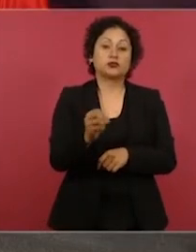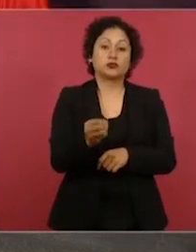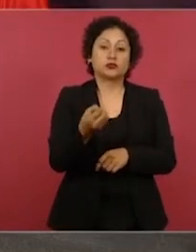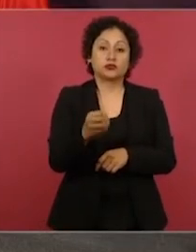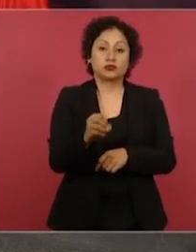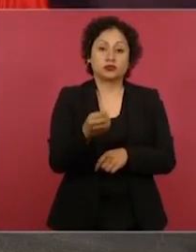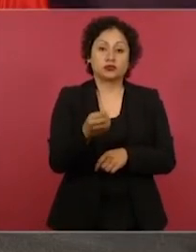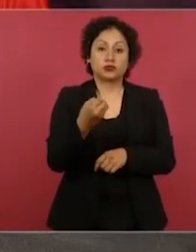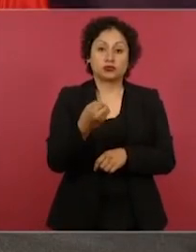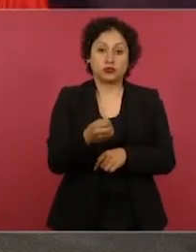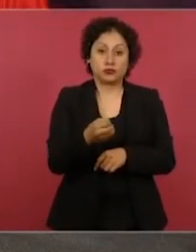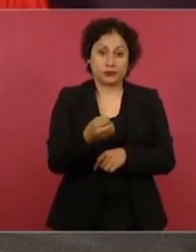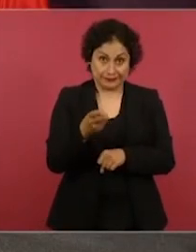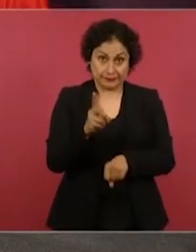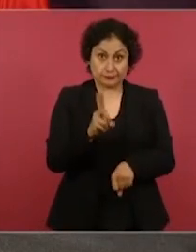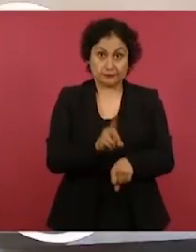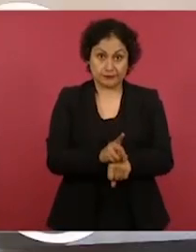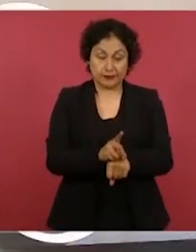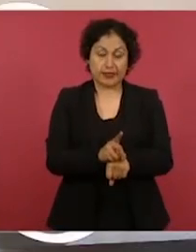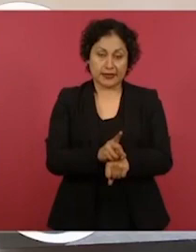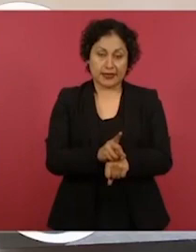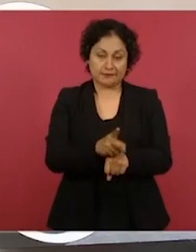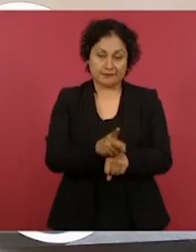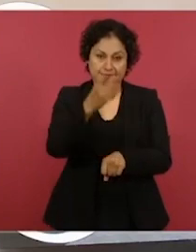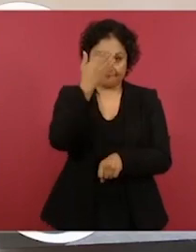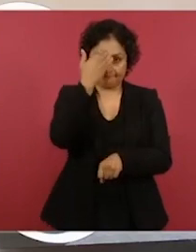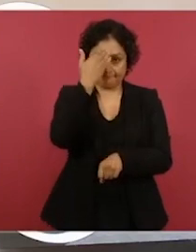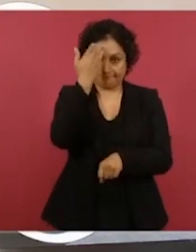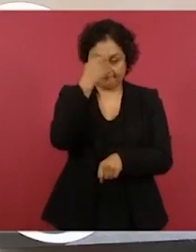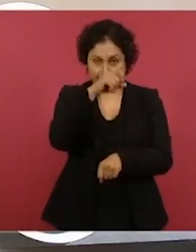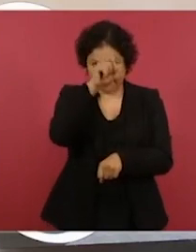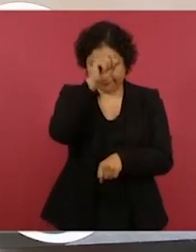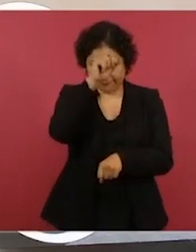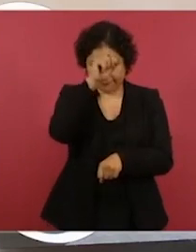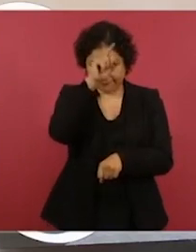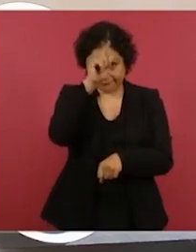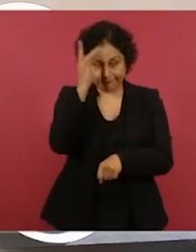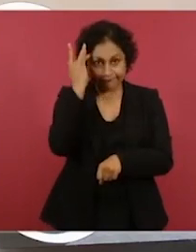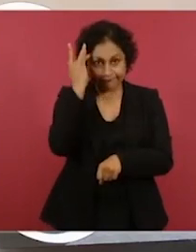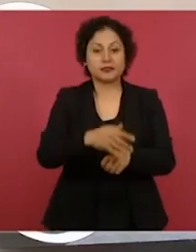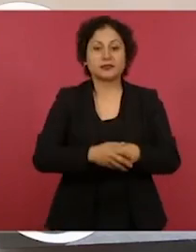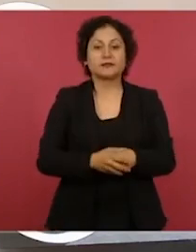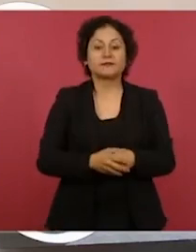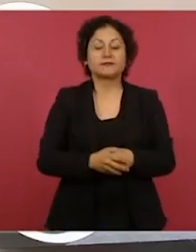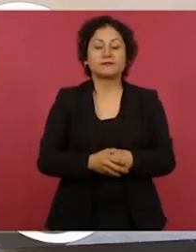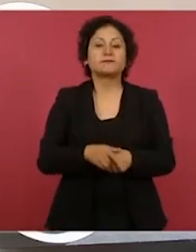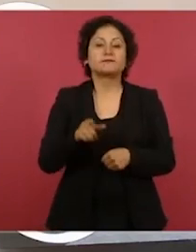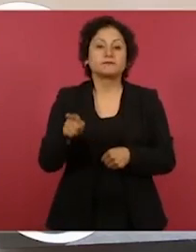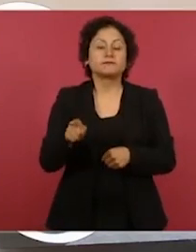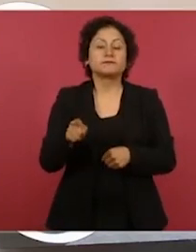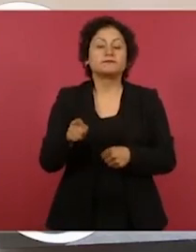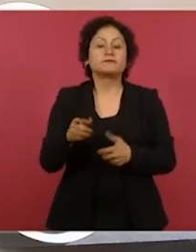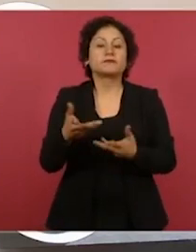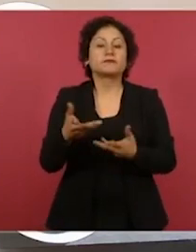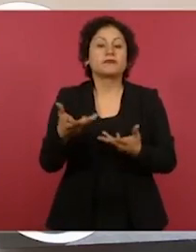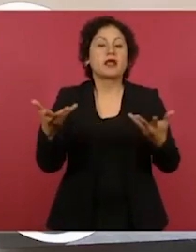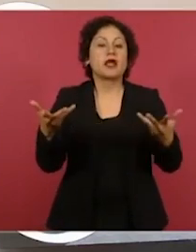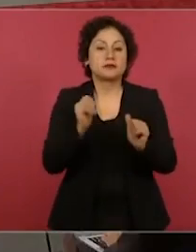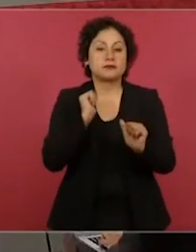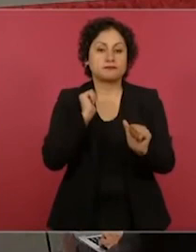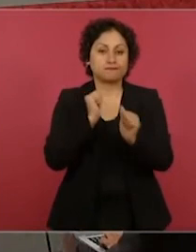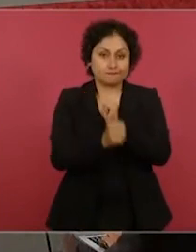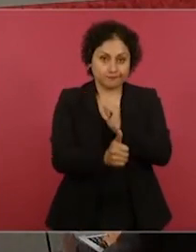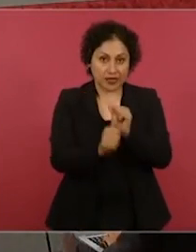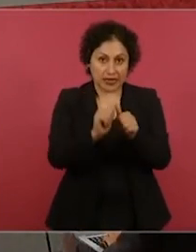en este día de San Judas Tadeo, un gran maratón artístico, cultural,